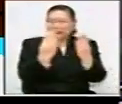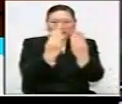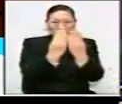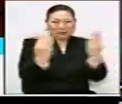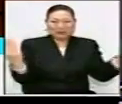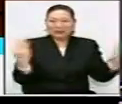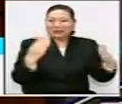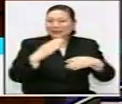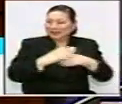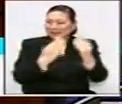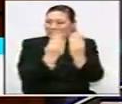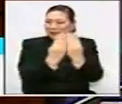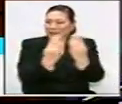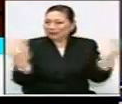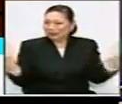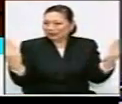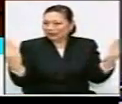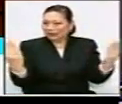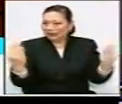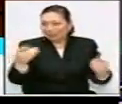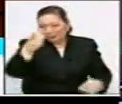Berlín.